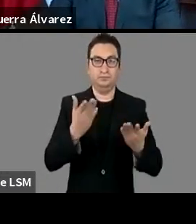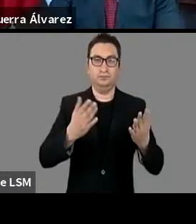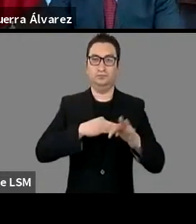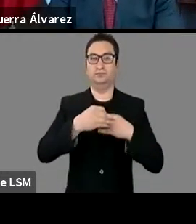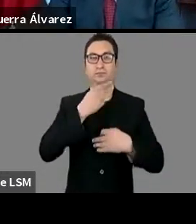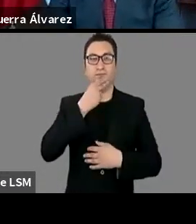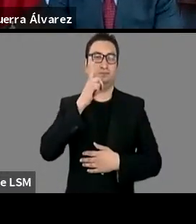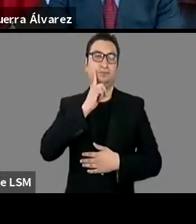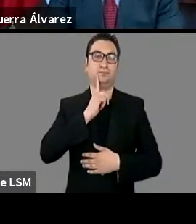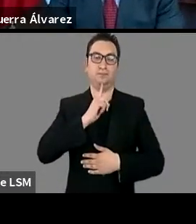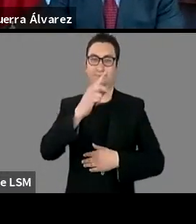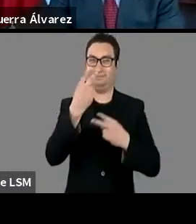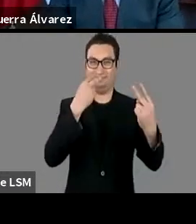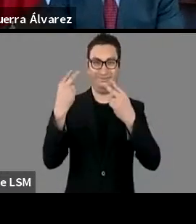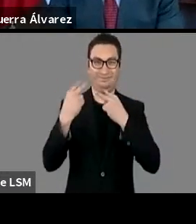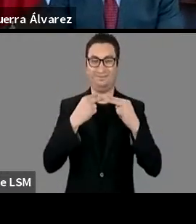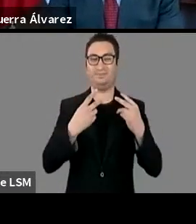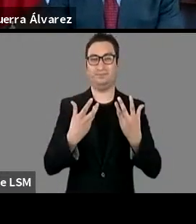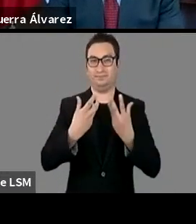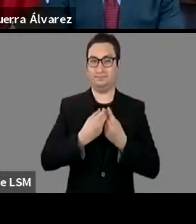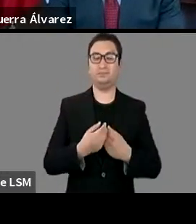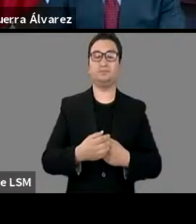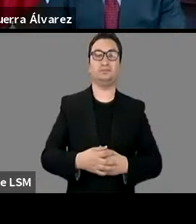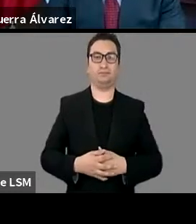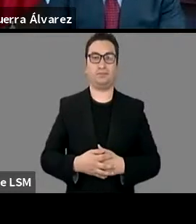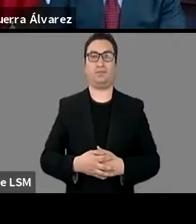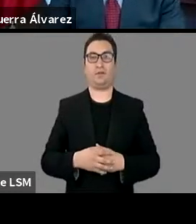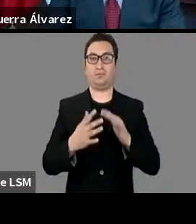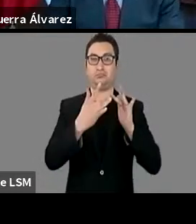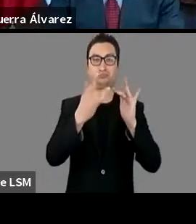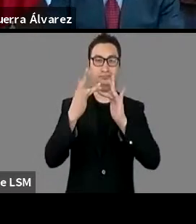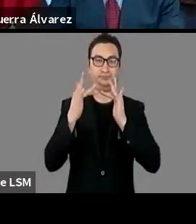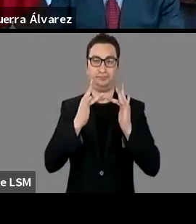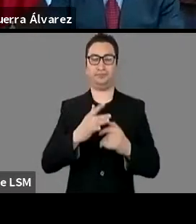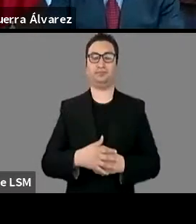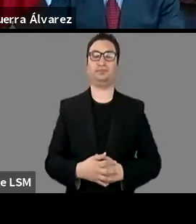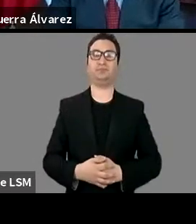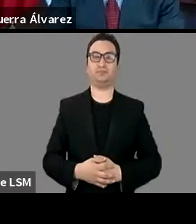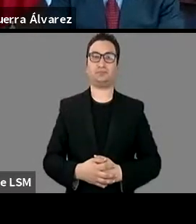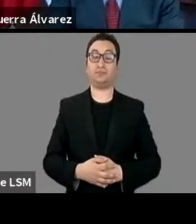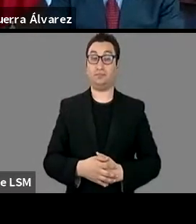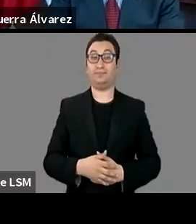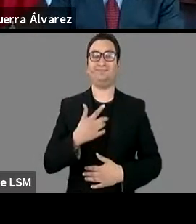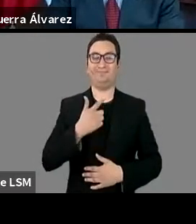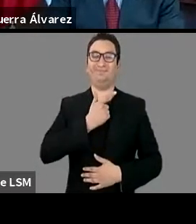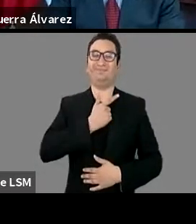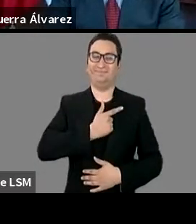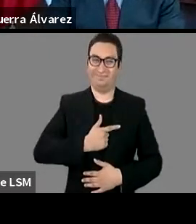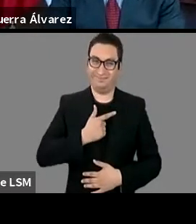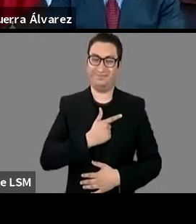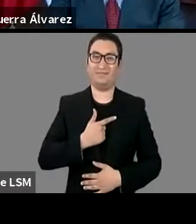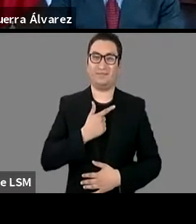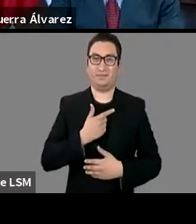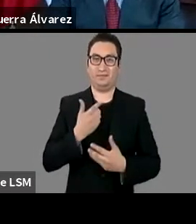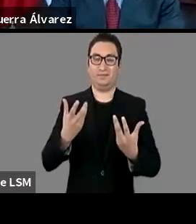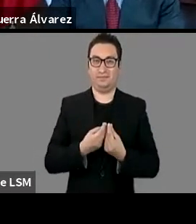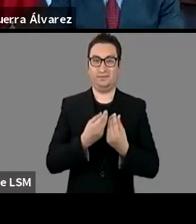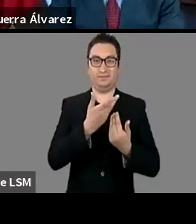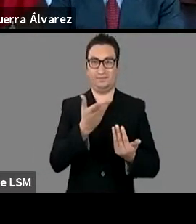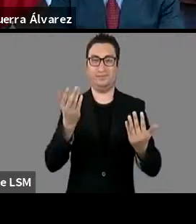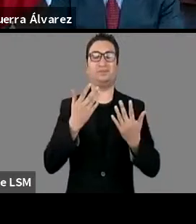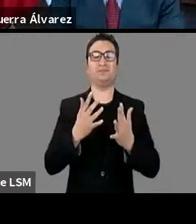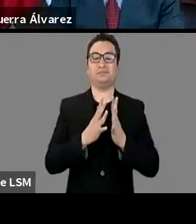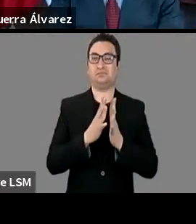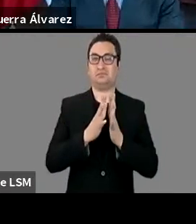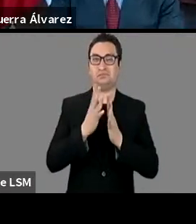aquellas personas que nos acompañan por este enlace digital. Es un placer tener en esta tarde su asistencia en